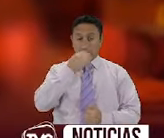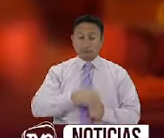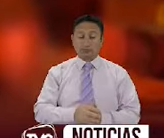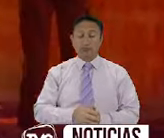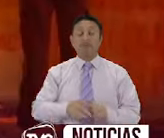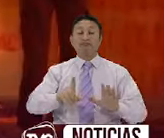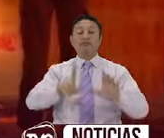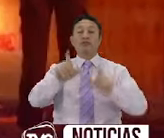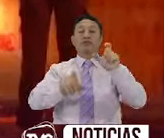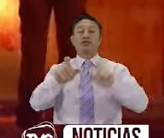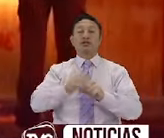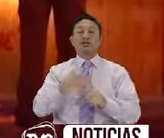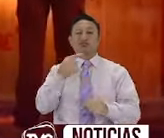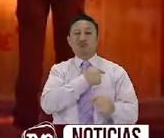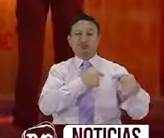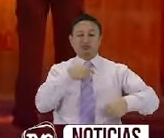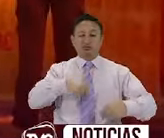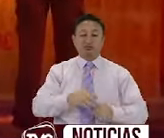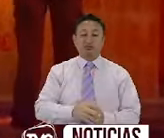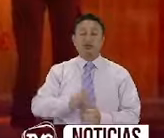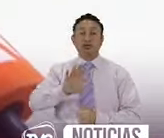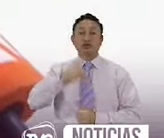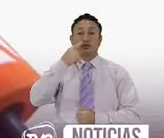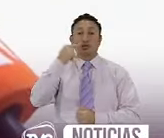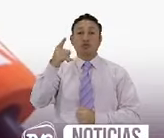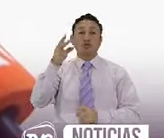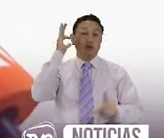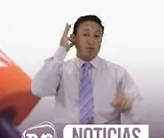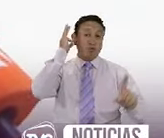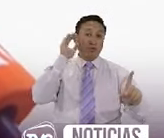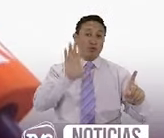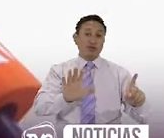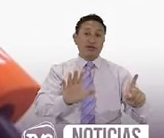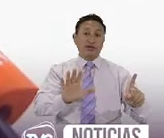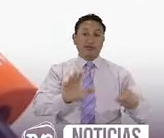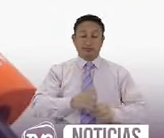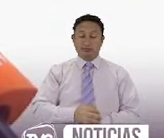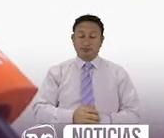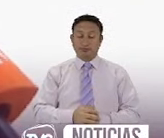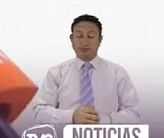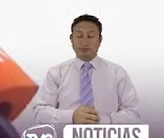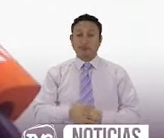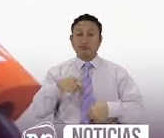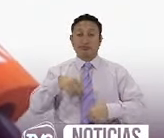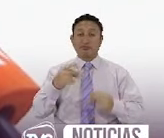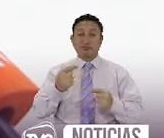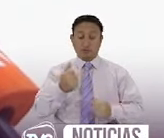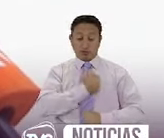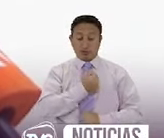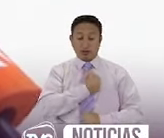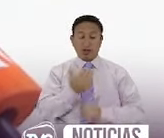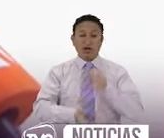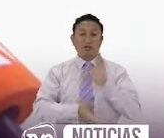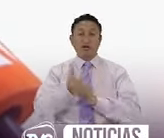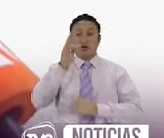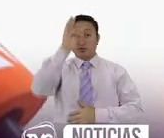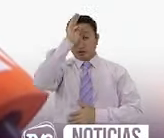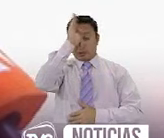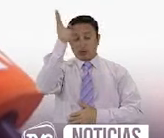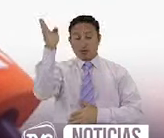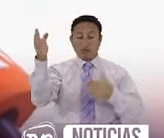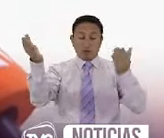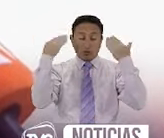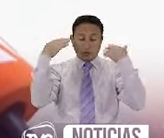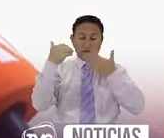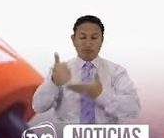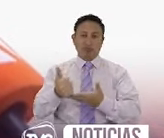resultaron 6 personas heridas, 5 de sexo masculino y una de sexo femenino, las mismas que se trasladaron por sus propios medios hasta el hospital de Guayaquil a